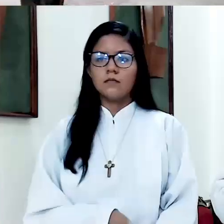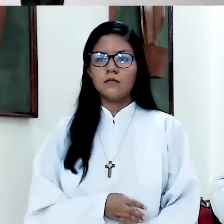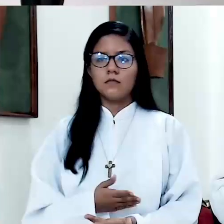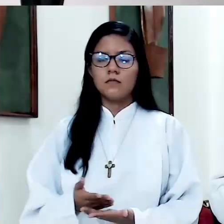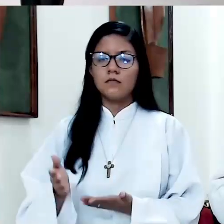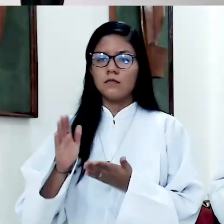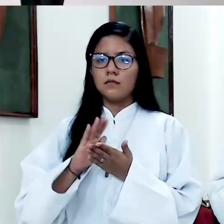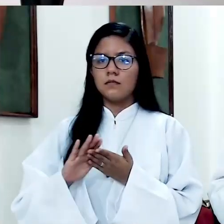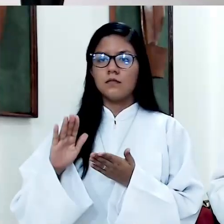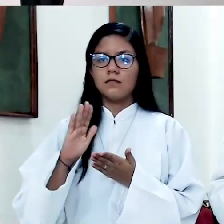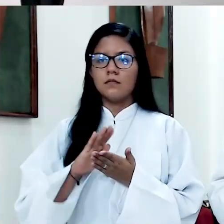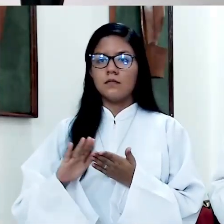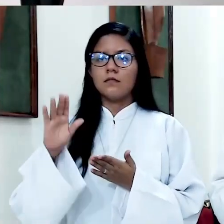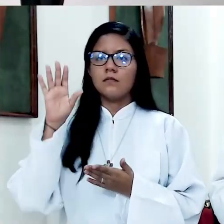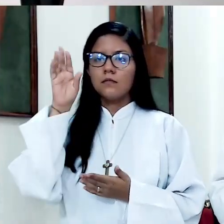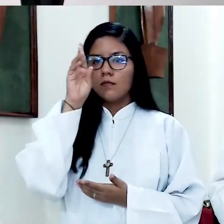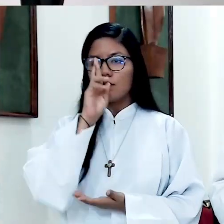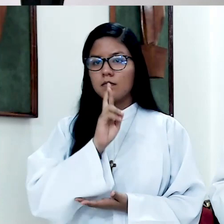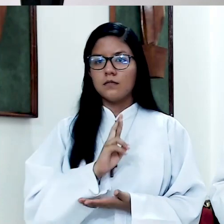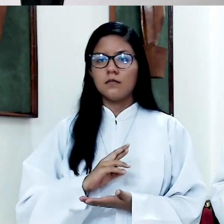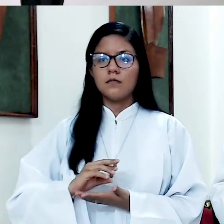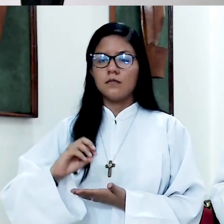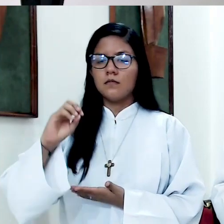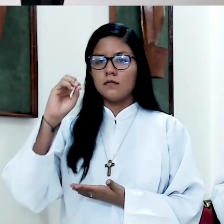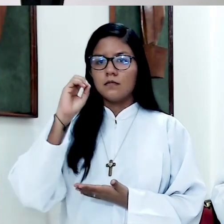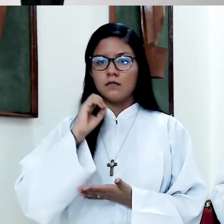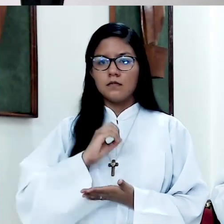Perdónanos, Señor,